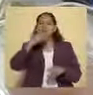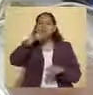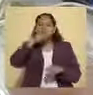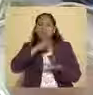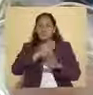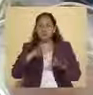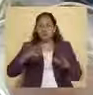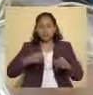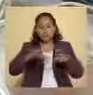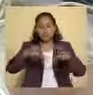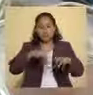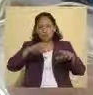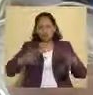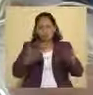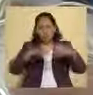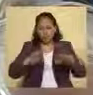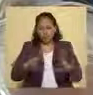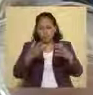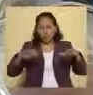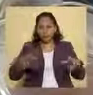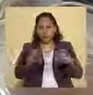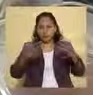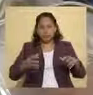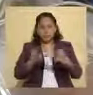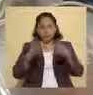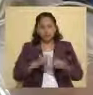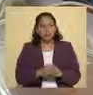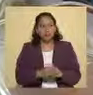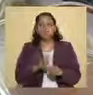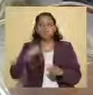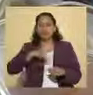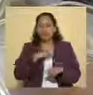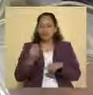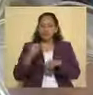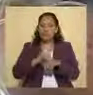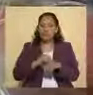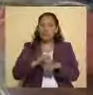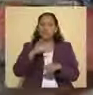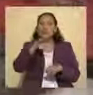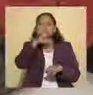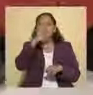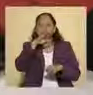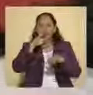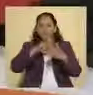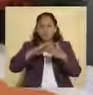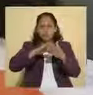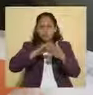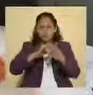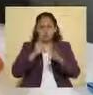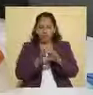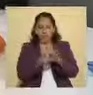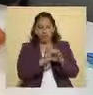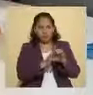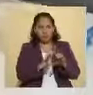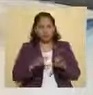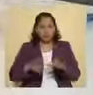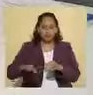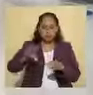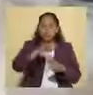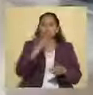vamos a revolverlo luego que le vamos a agregar que se te antoja cebollita morada sí le da un